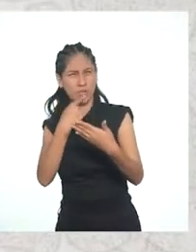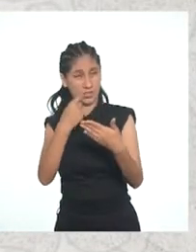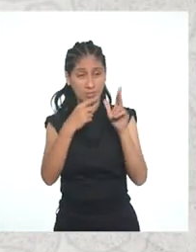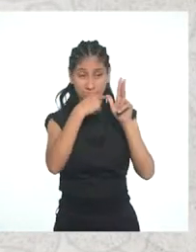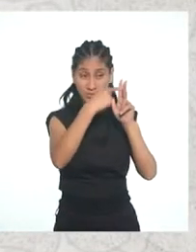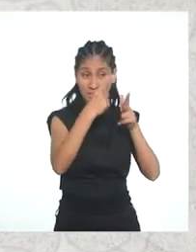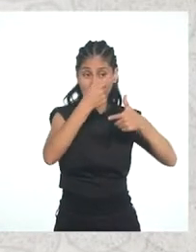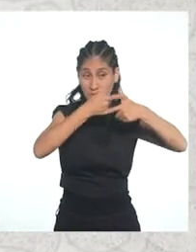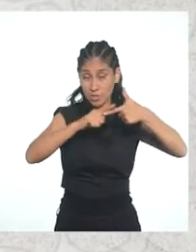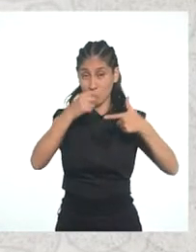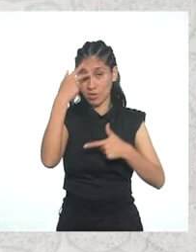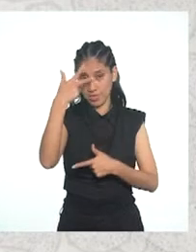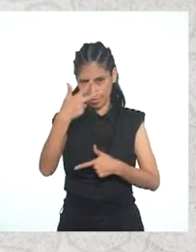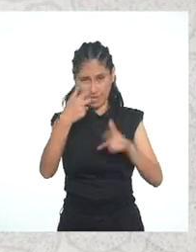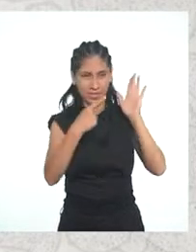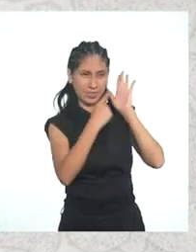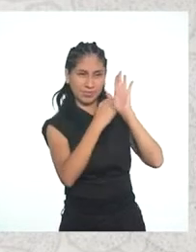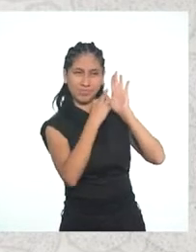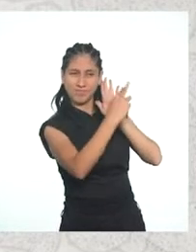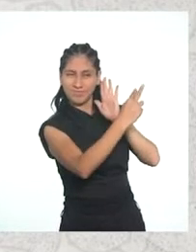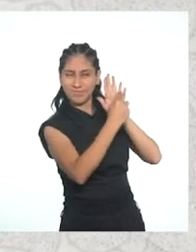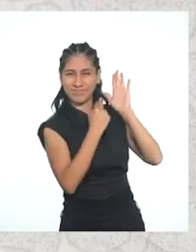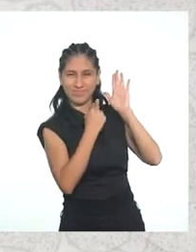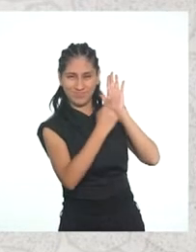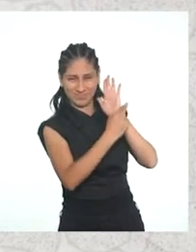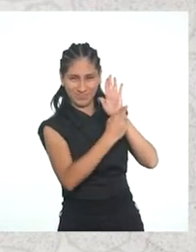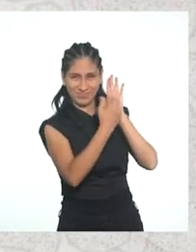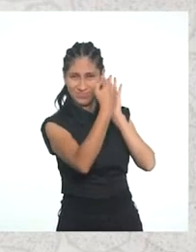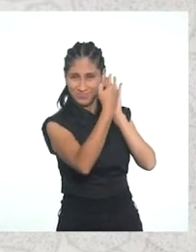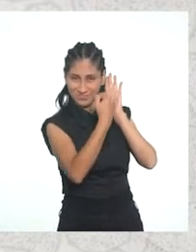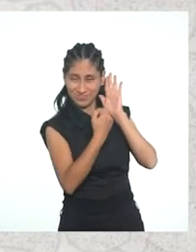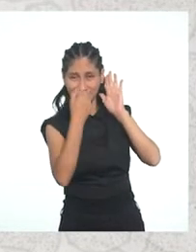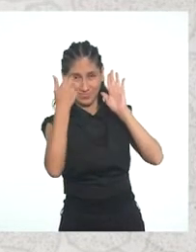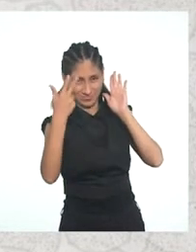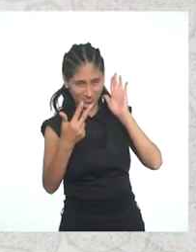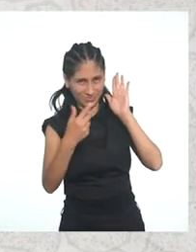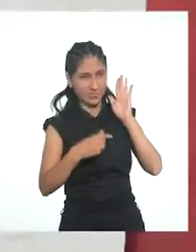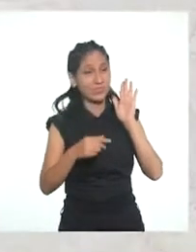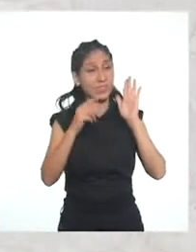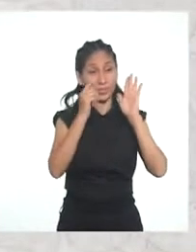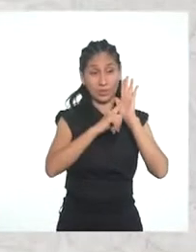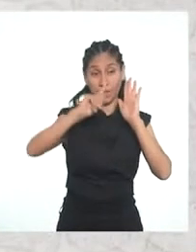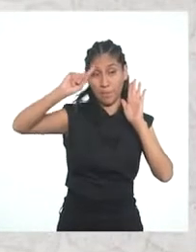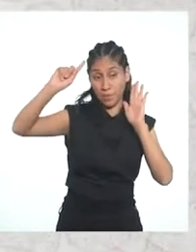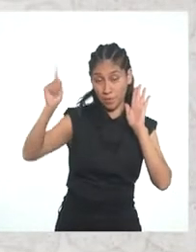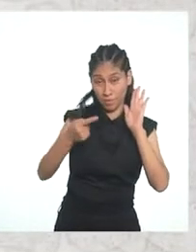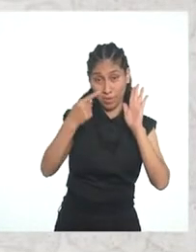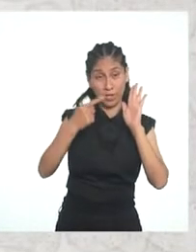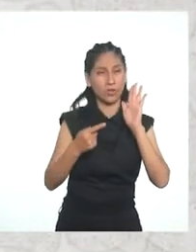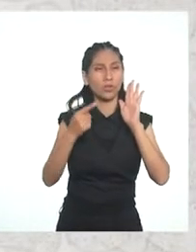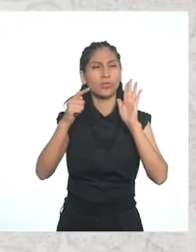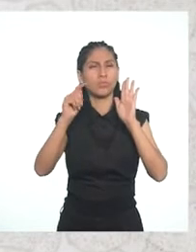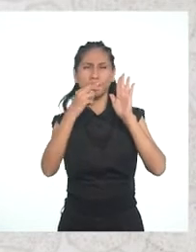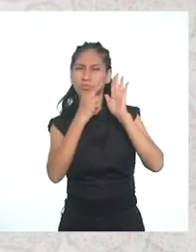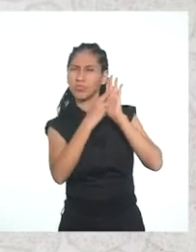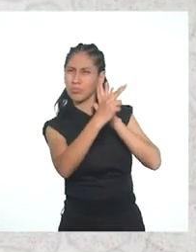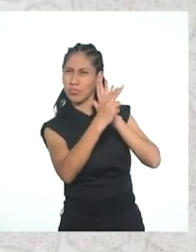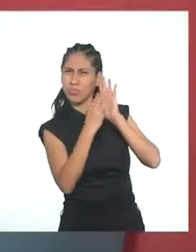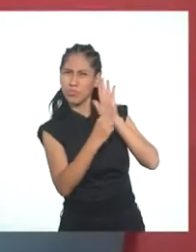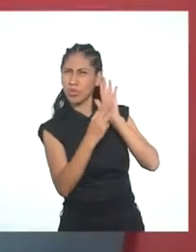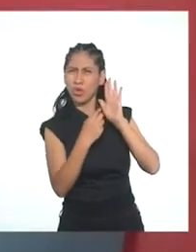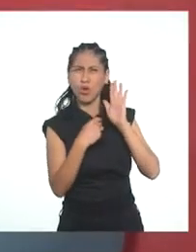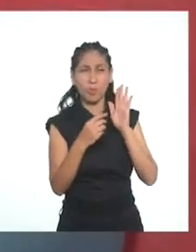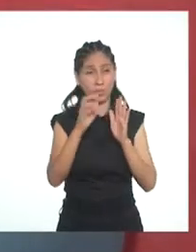archaea, dominio de bacteria y dominio eucaria. El dominio archaea, también llamadas